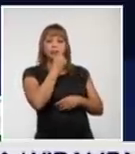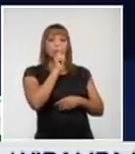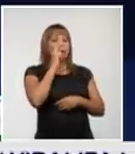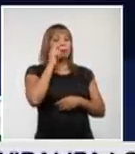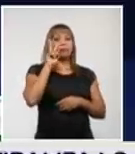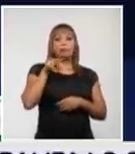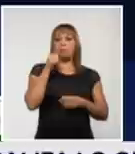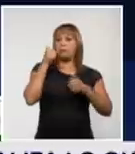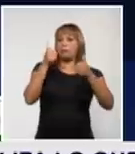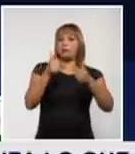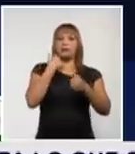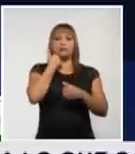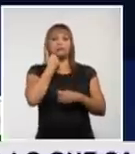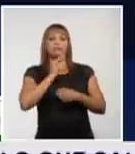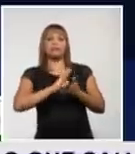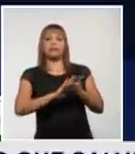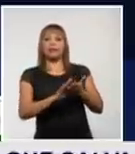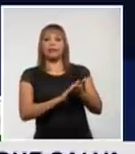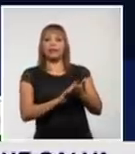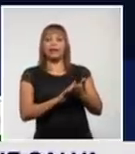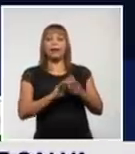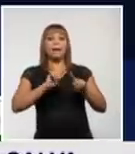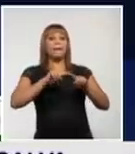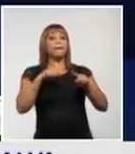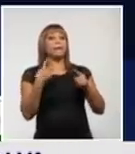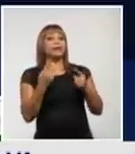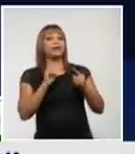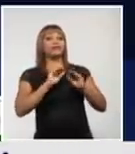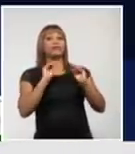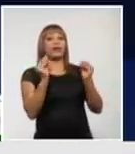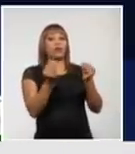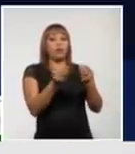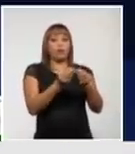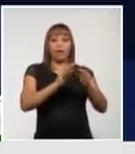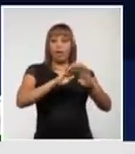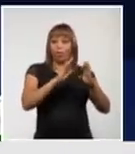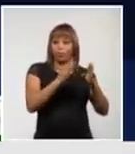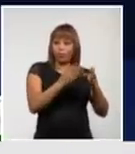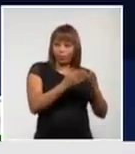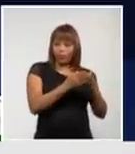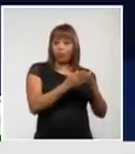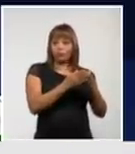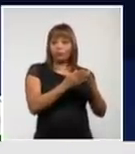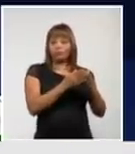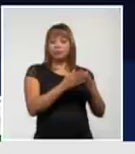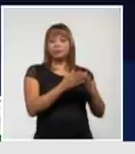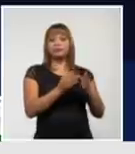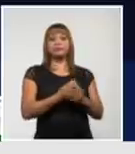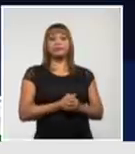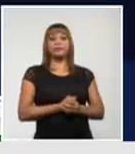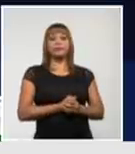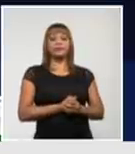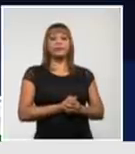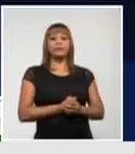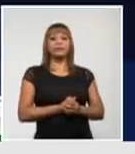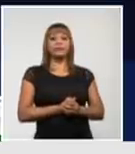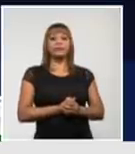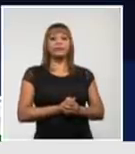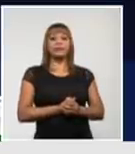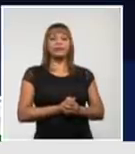55,1%. Pero en el acumulado de la pandemia, me disculpan, el